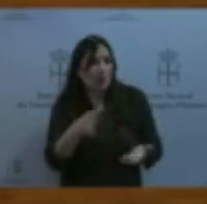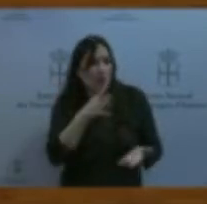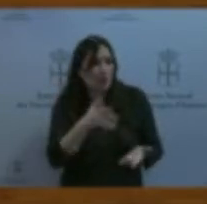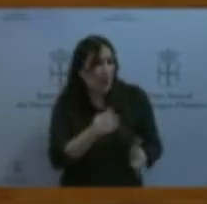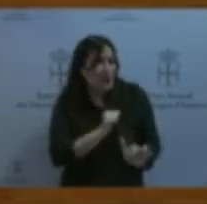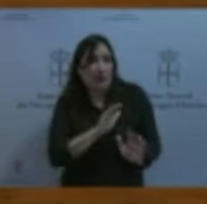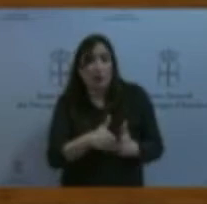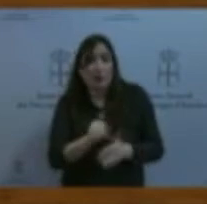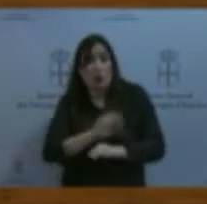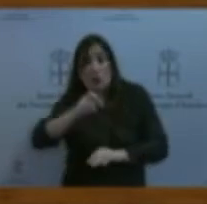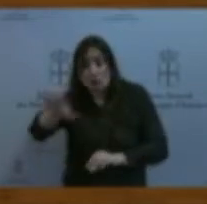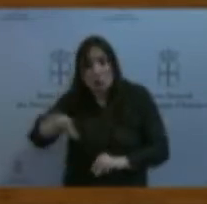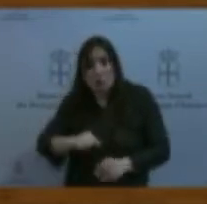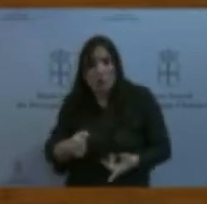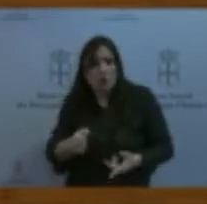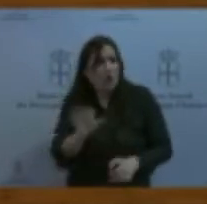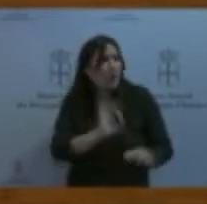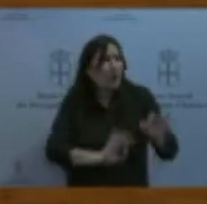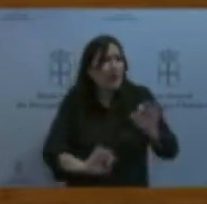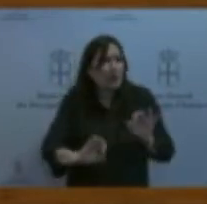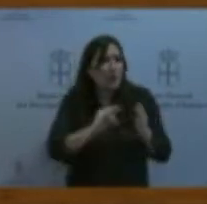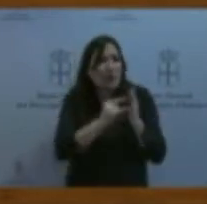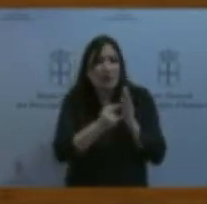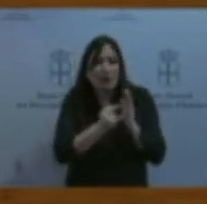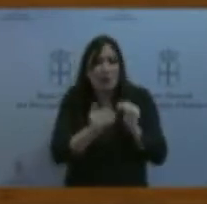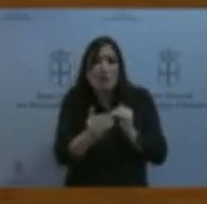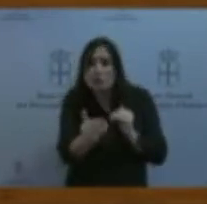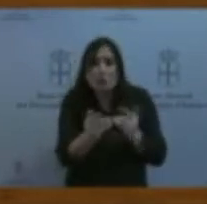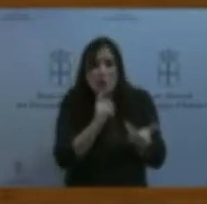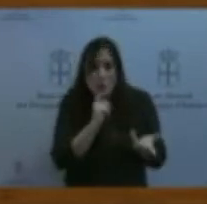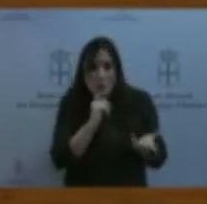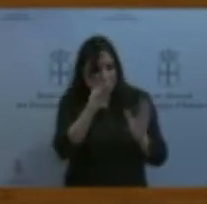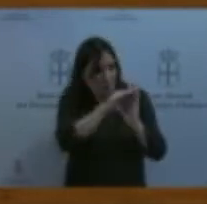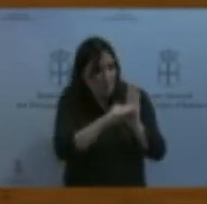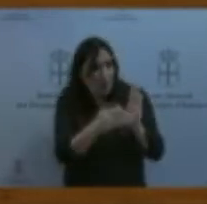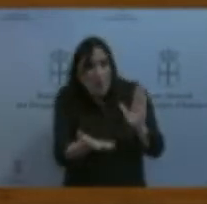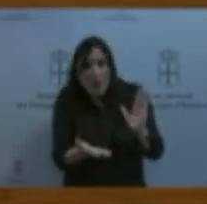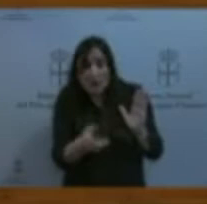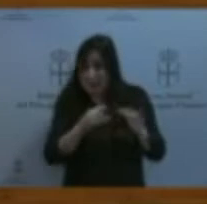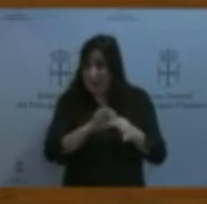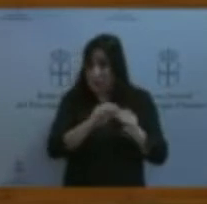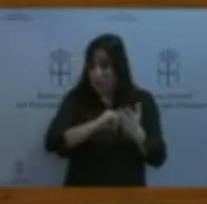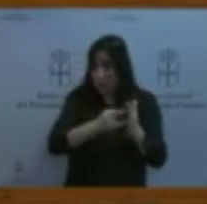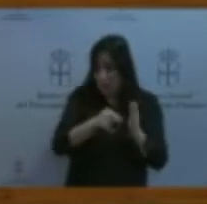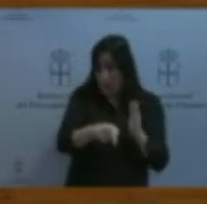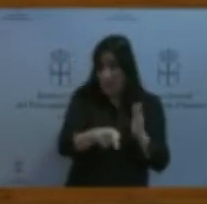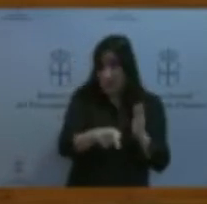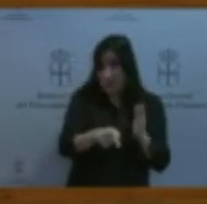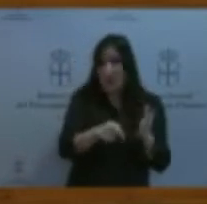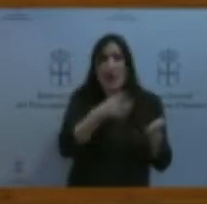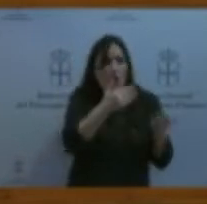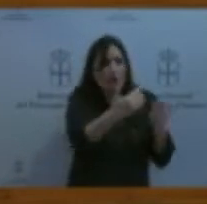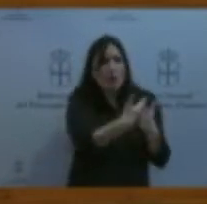tienen a futuro, tanto con este programa? Que explíquenos en este momento qué pasa ahora mismo con los millones que se